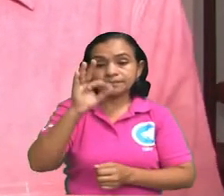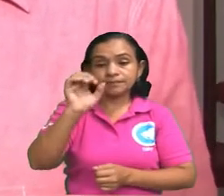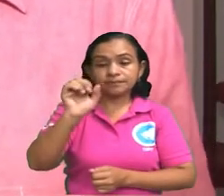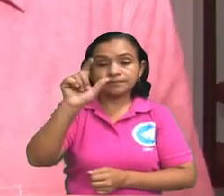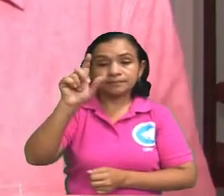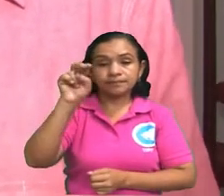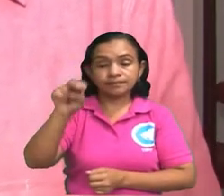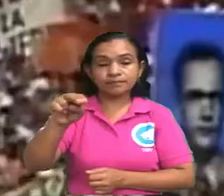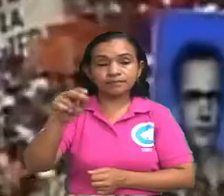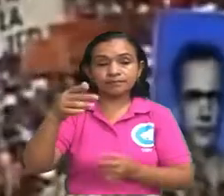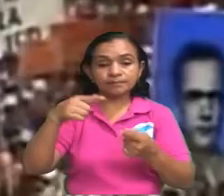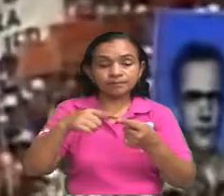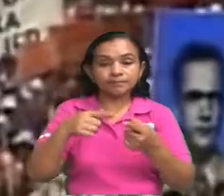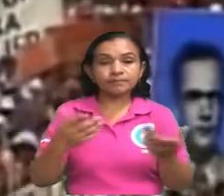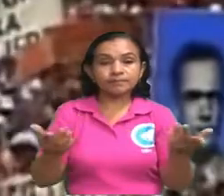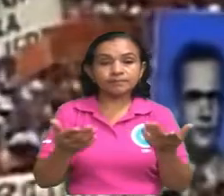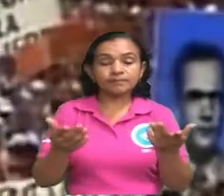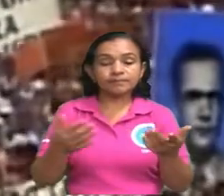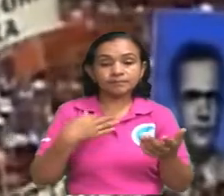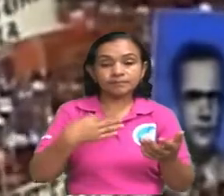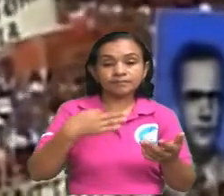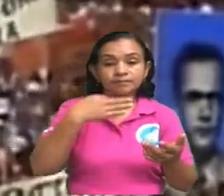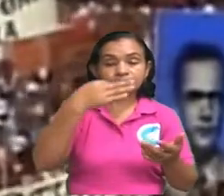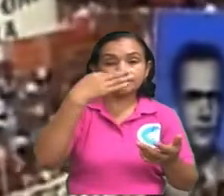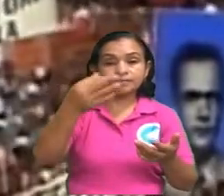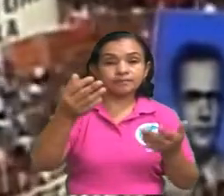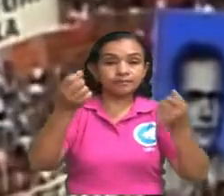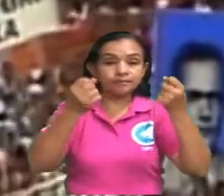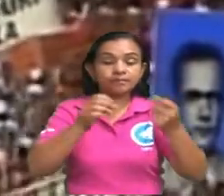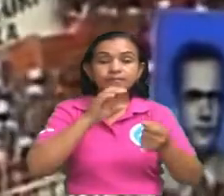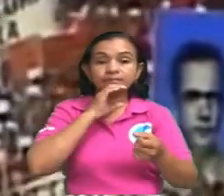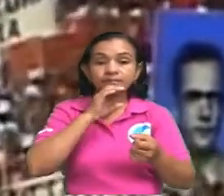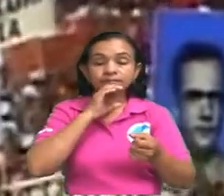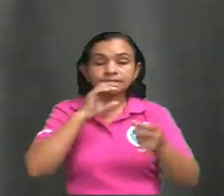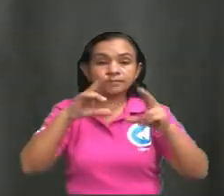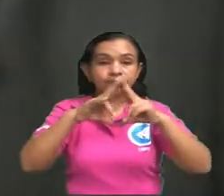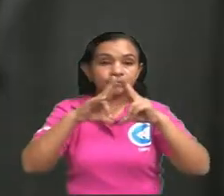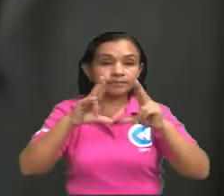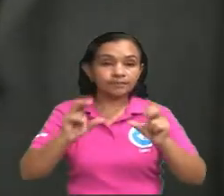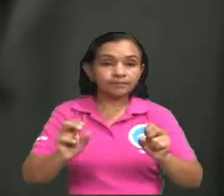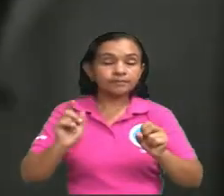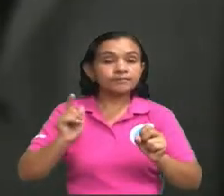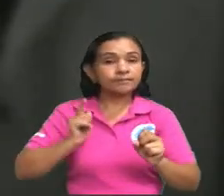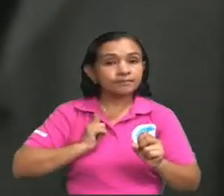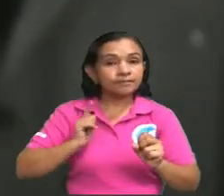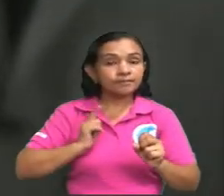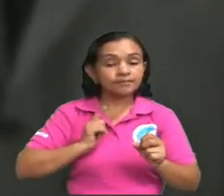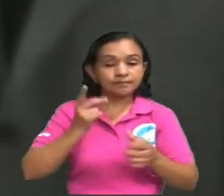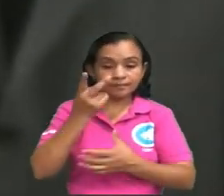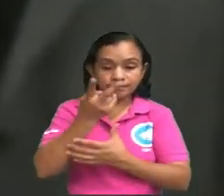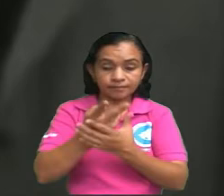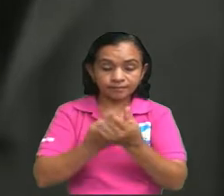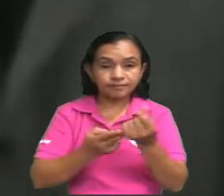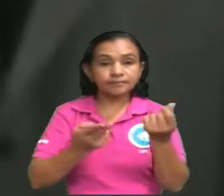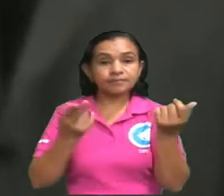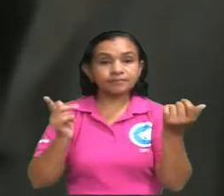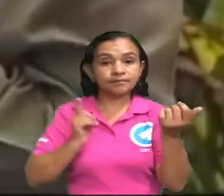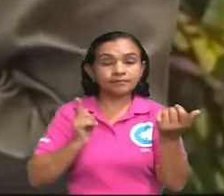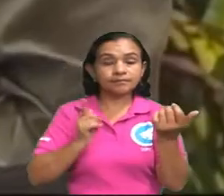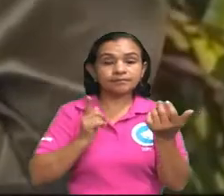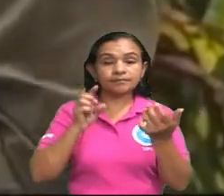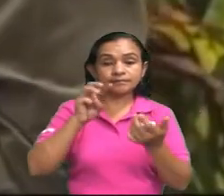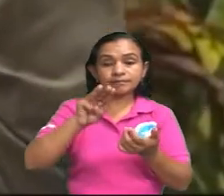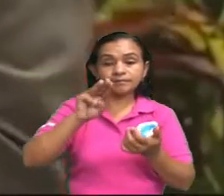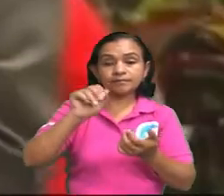Revolución Popular Sandinista. Las futuras generaciones de cubanos y nicaragüenses tendrán en ambos revolucionarios, como en Martí